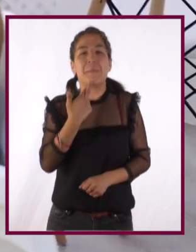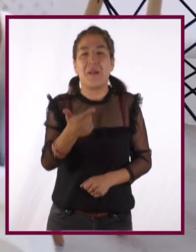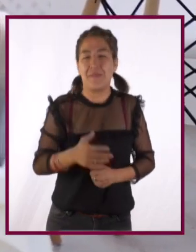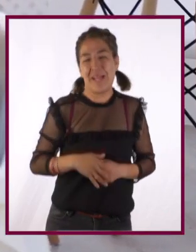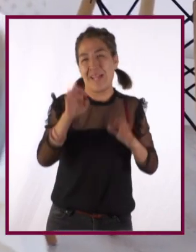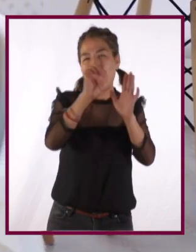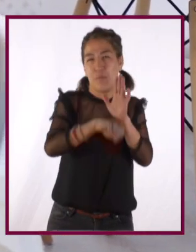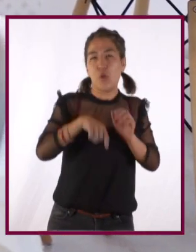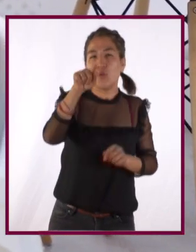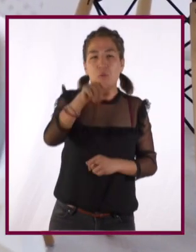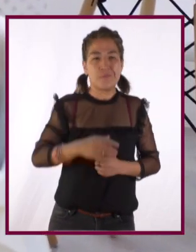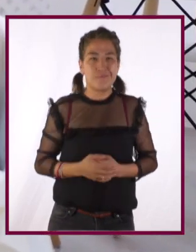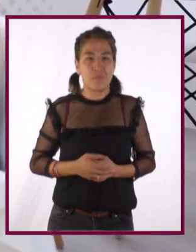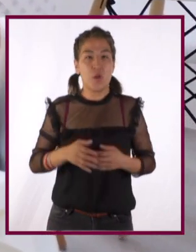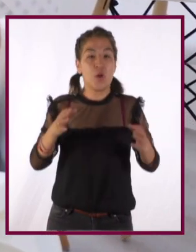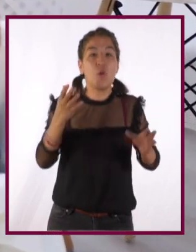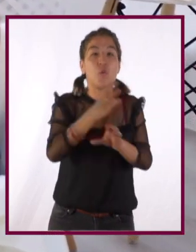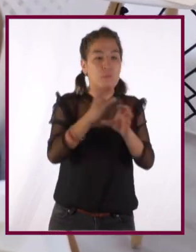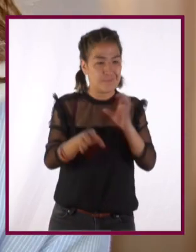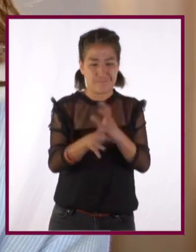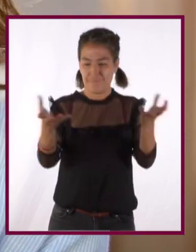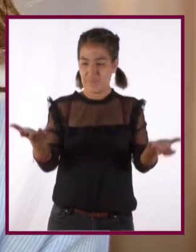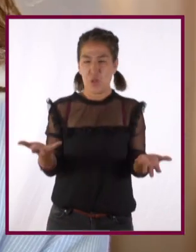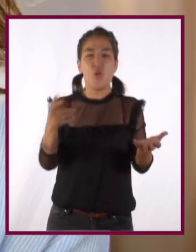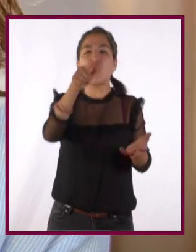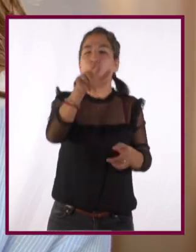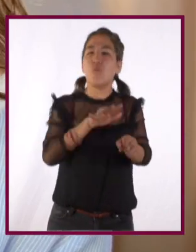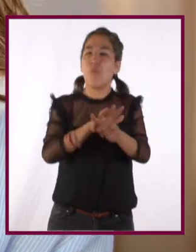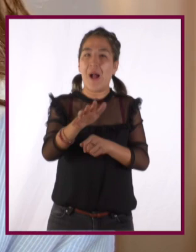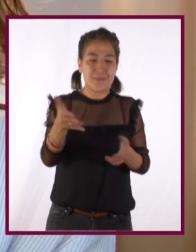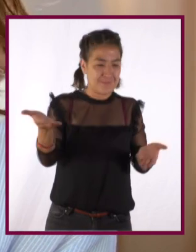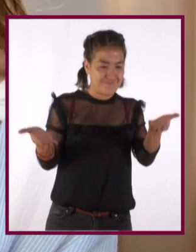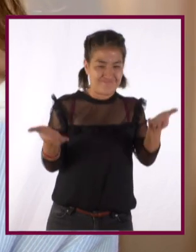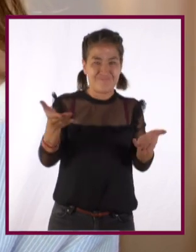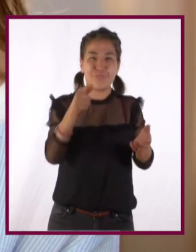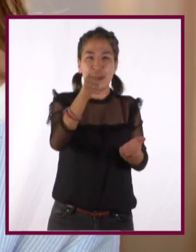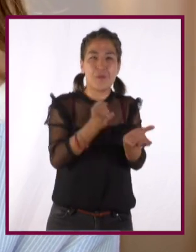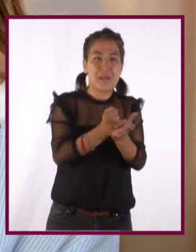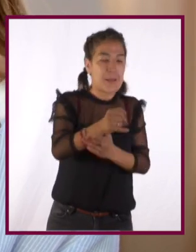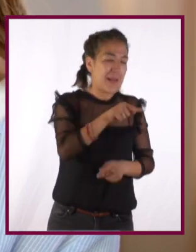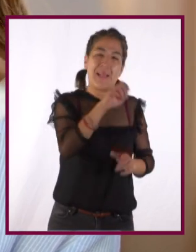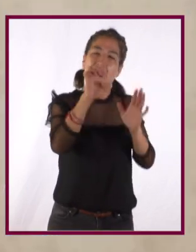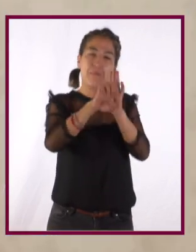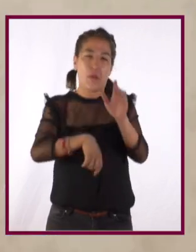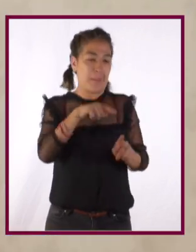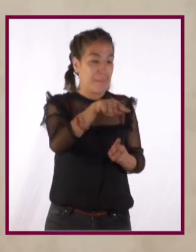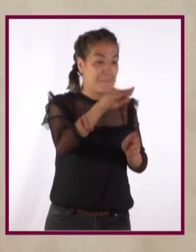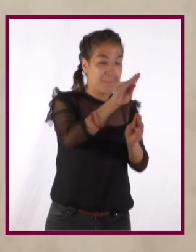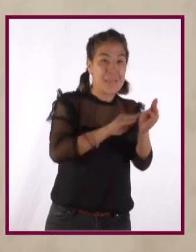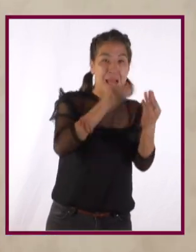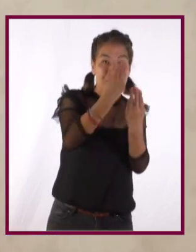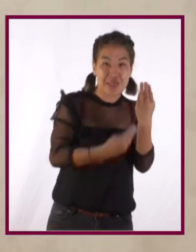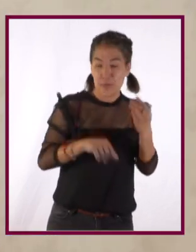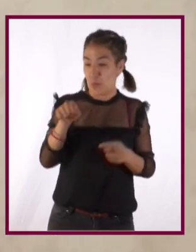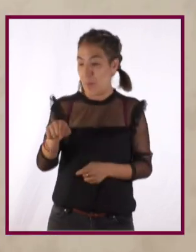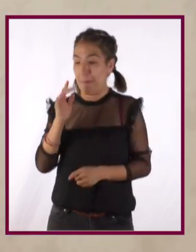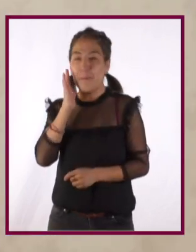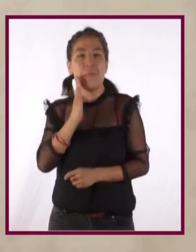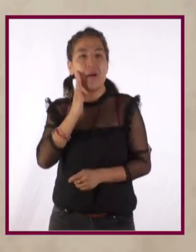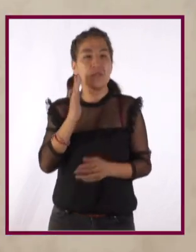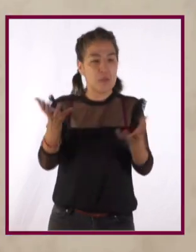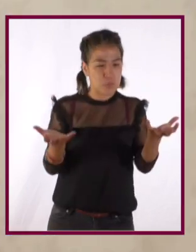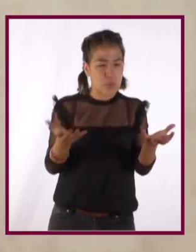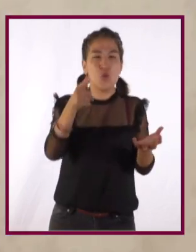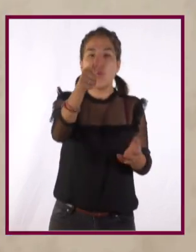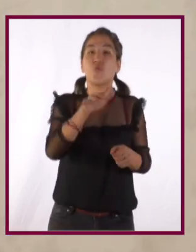decir, que si tú te encuentras por elegir entre dos opciones, digamos entre elegir un plátano o una manzana para